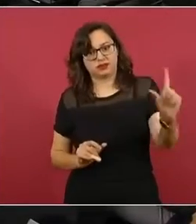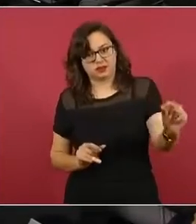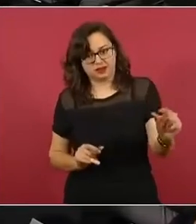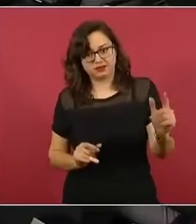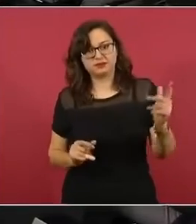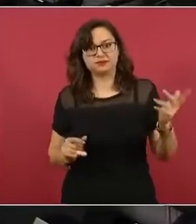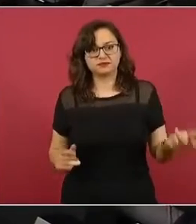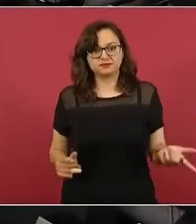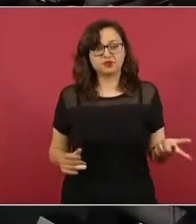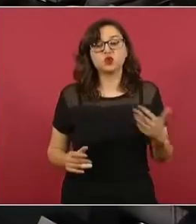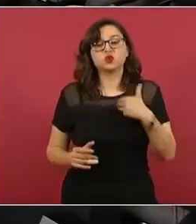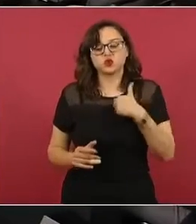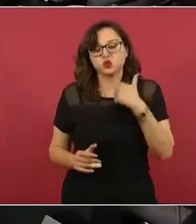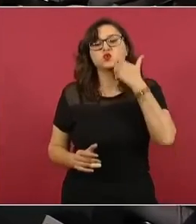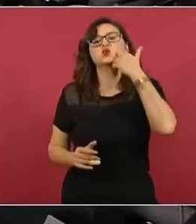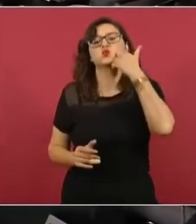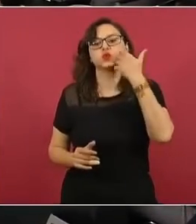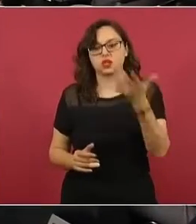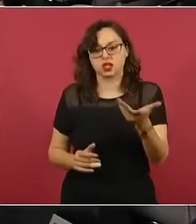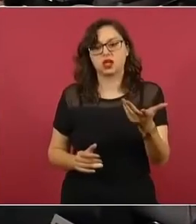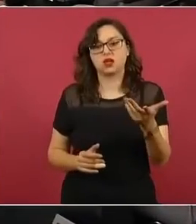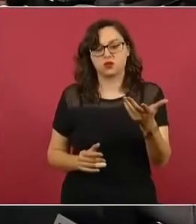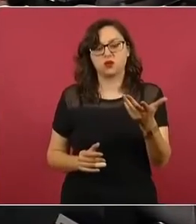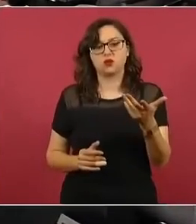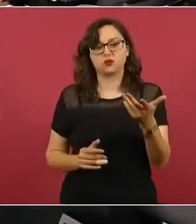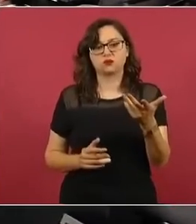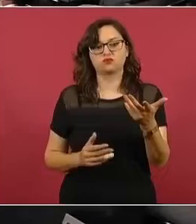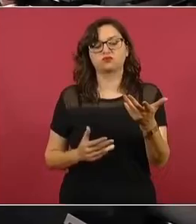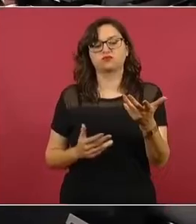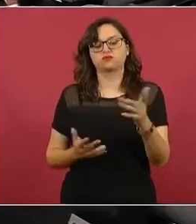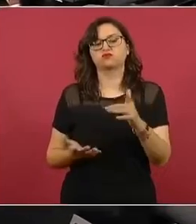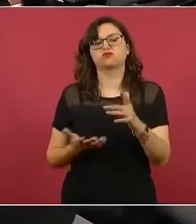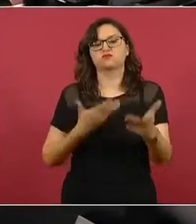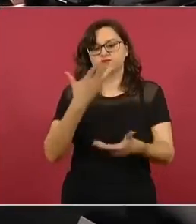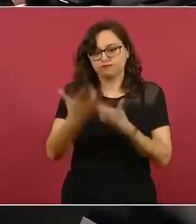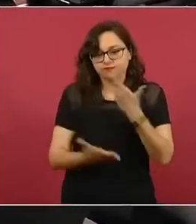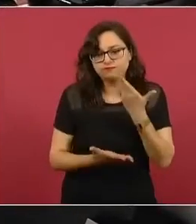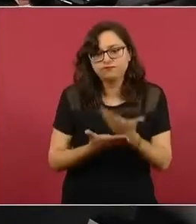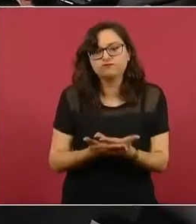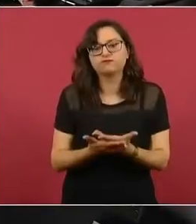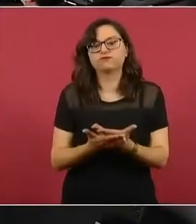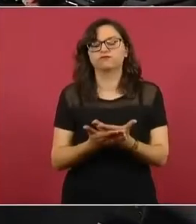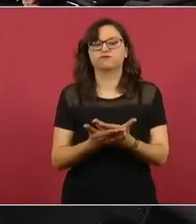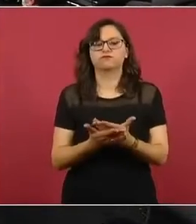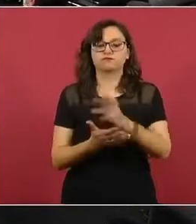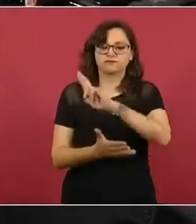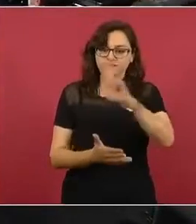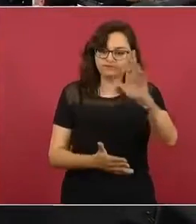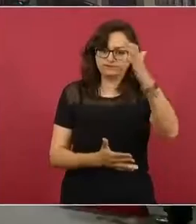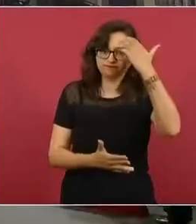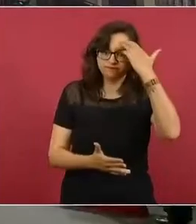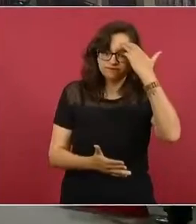ofrecerles, rendirles de nuevo mi reconocimiento y un aplauso.